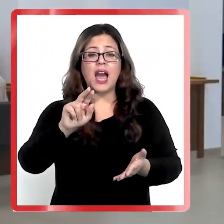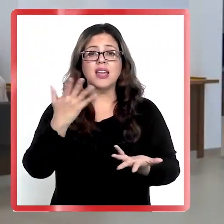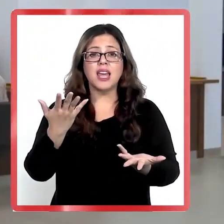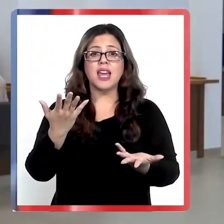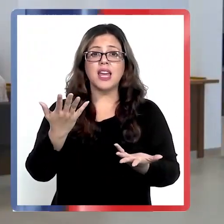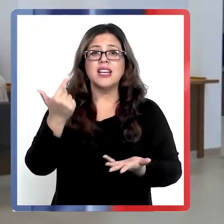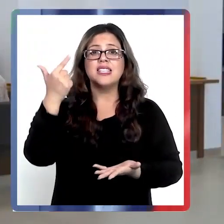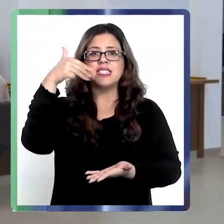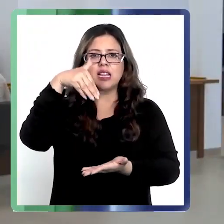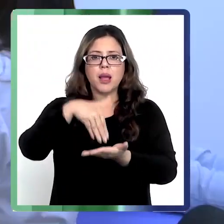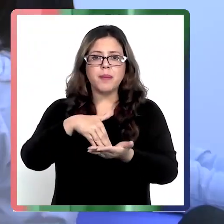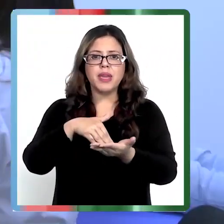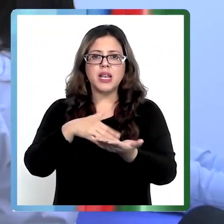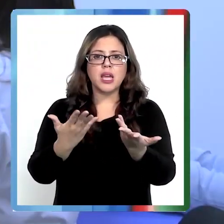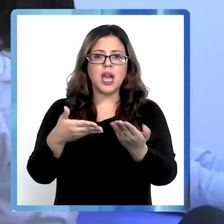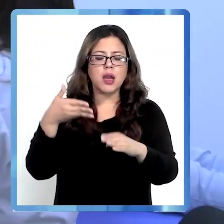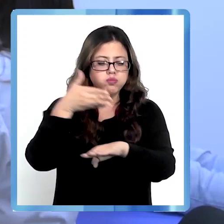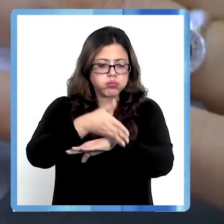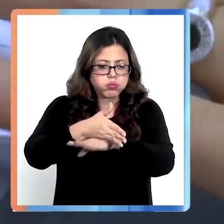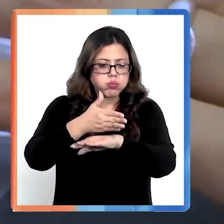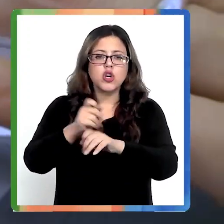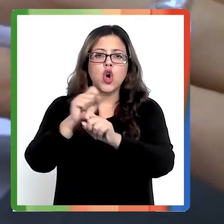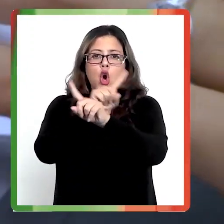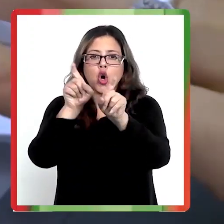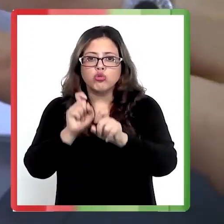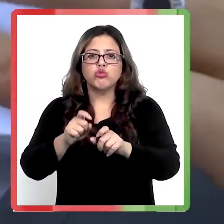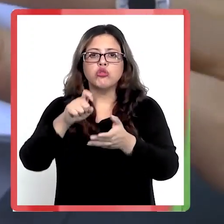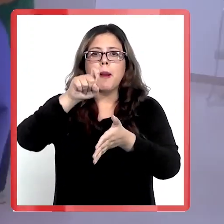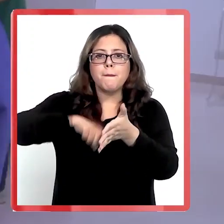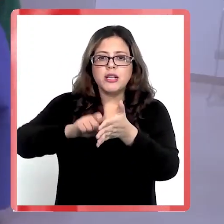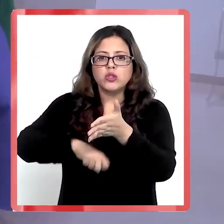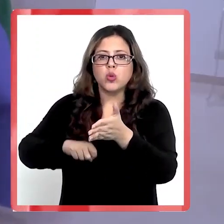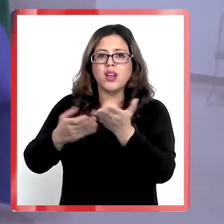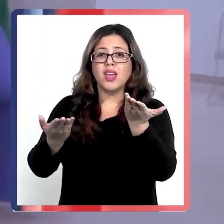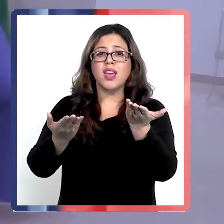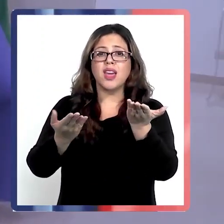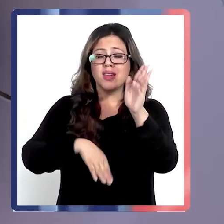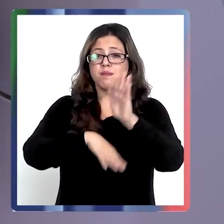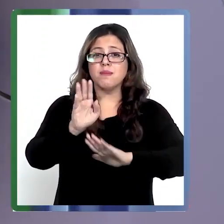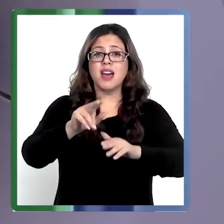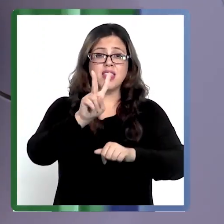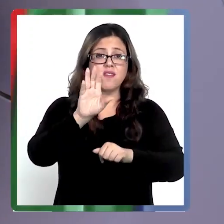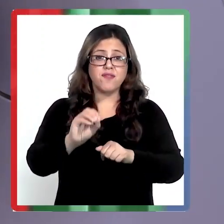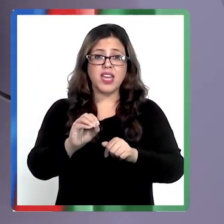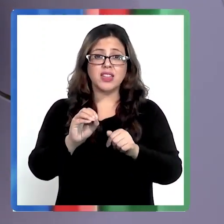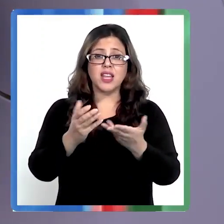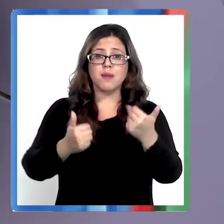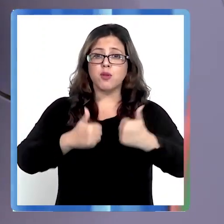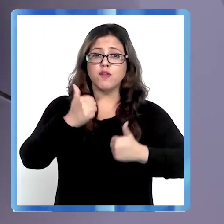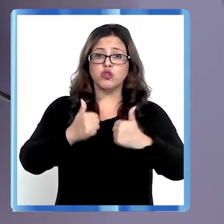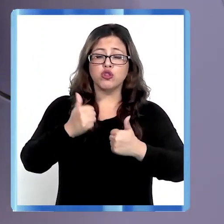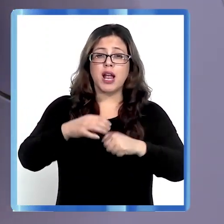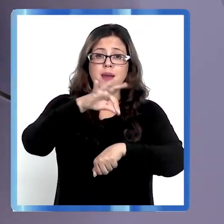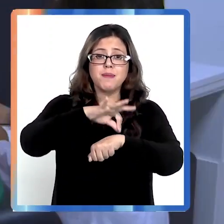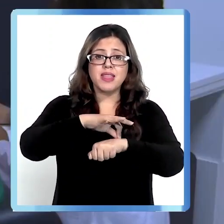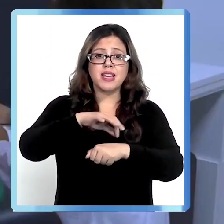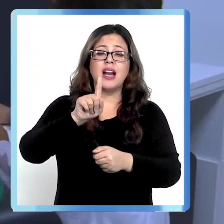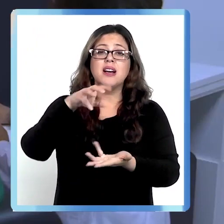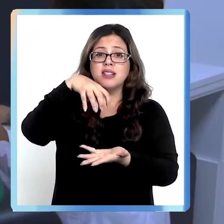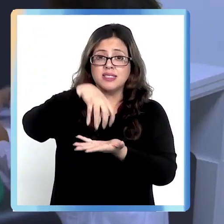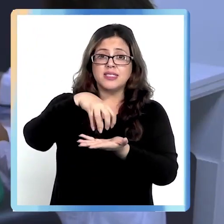recibe 7.000 consultas mensuales y atiende más de 20 especialidades médicas. Cuenta con un centro de